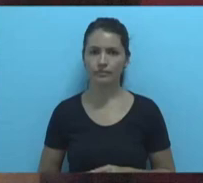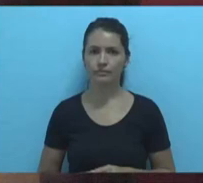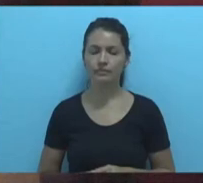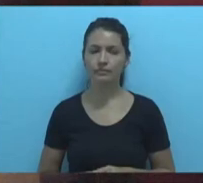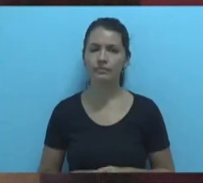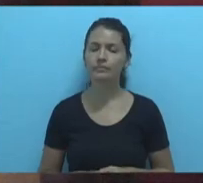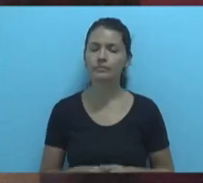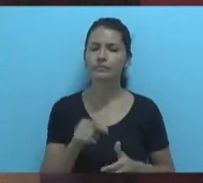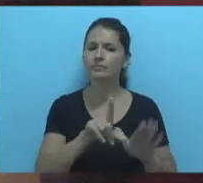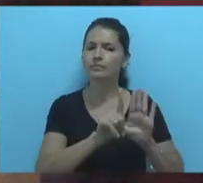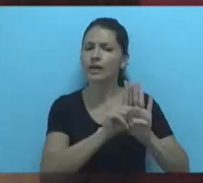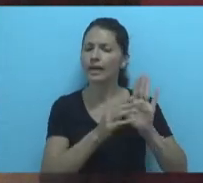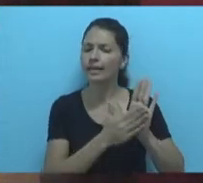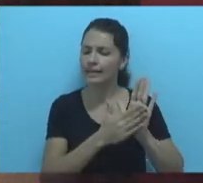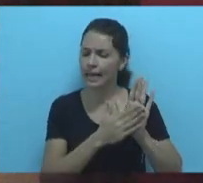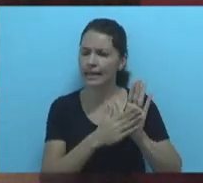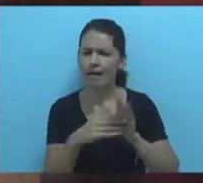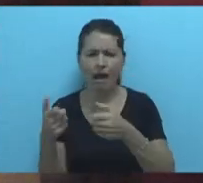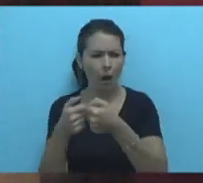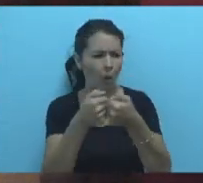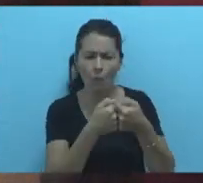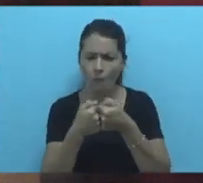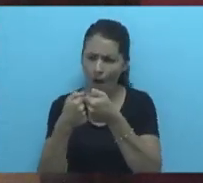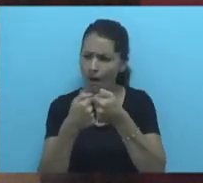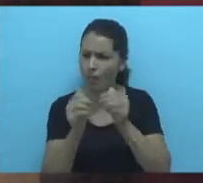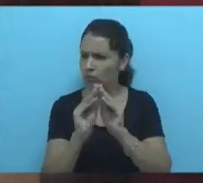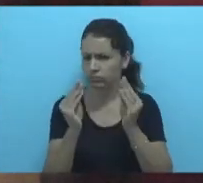ley parte de un consenso, se ha trabajado